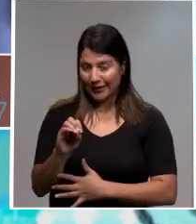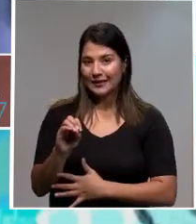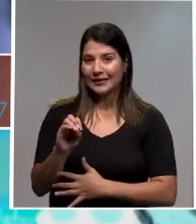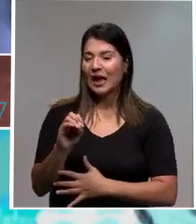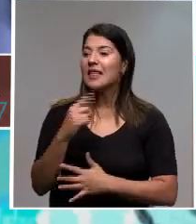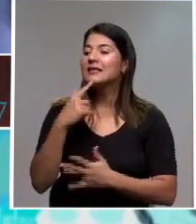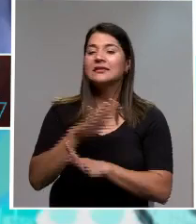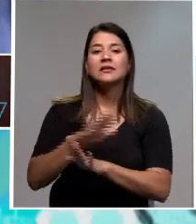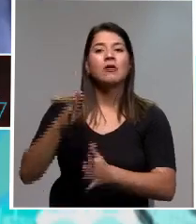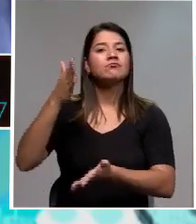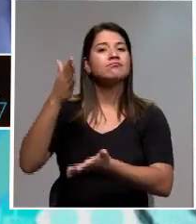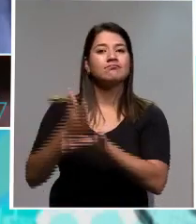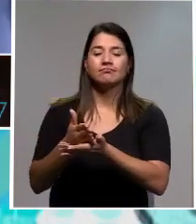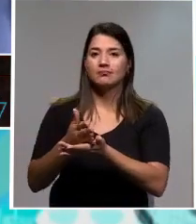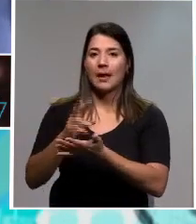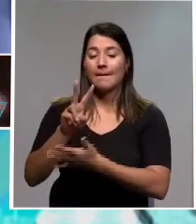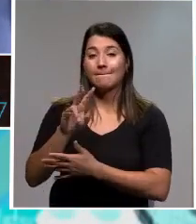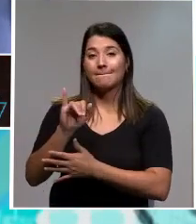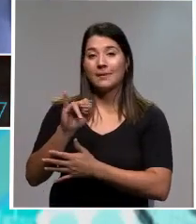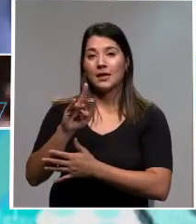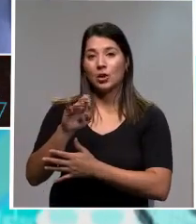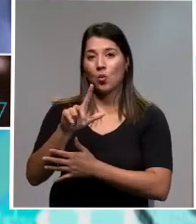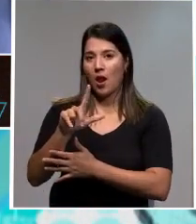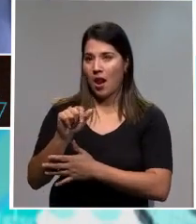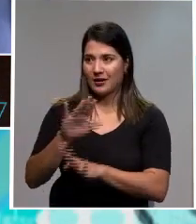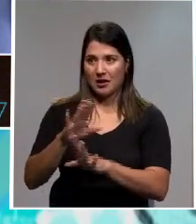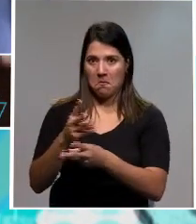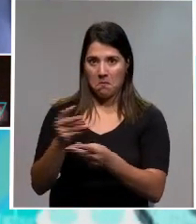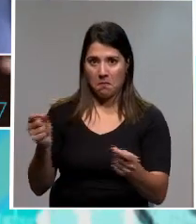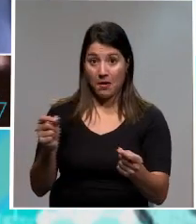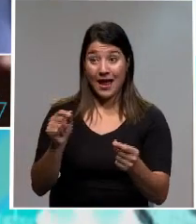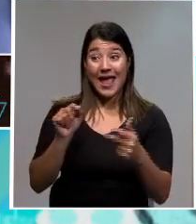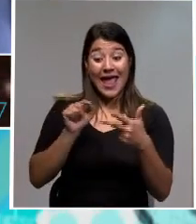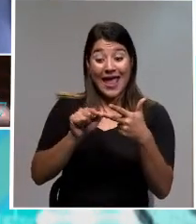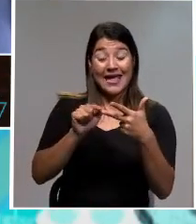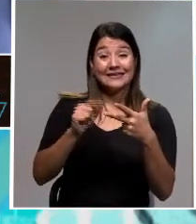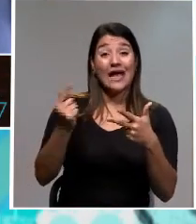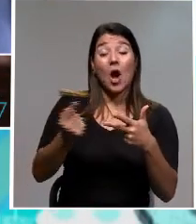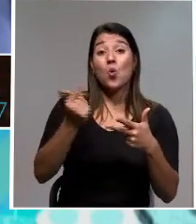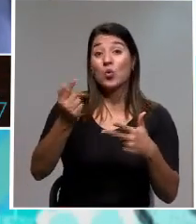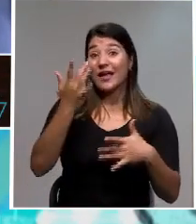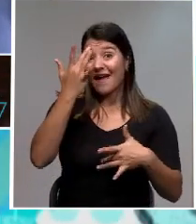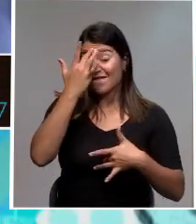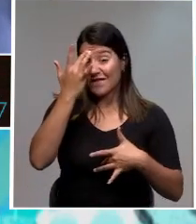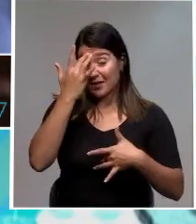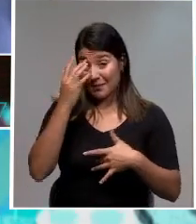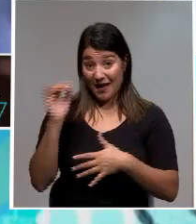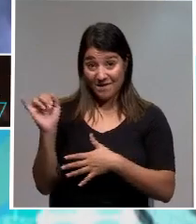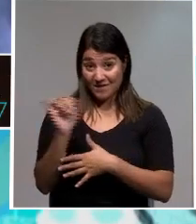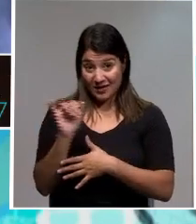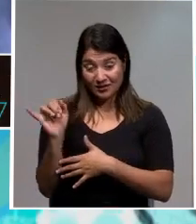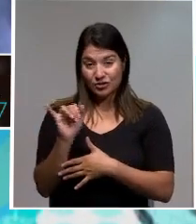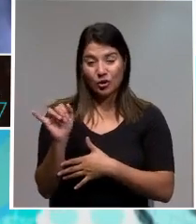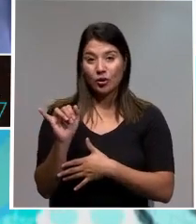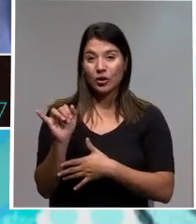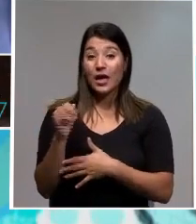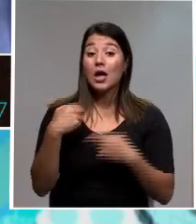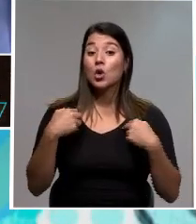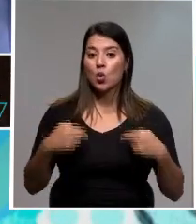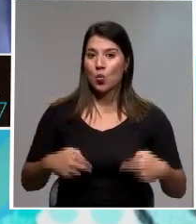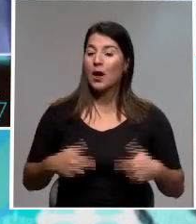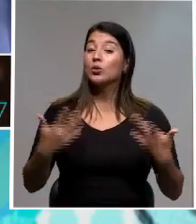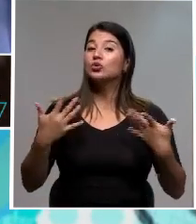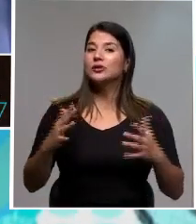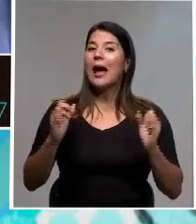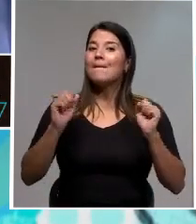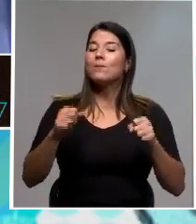erradicado. Es la única enfermedad infecciosa, la viruela, que nosotros, digamos, hemos podido